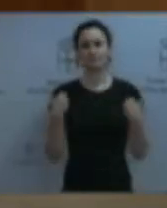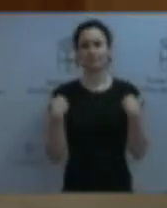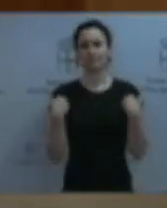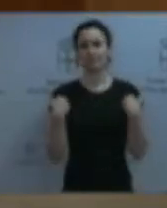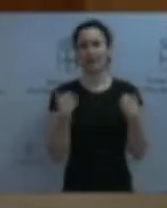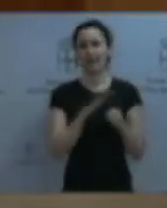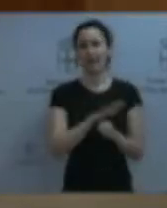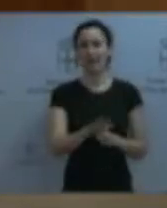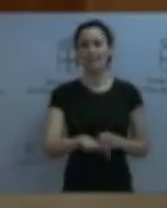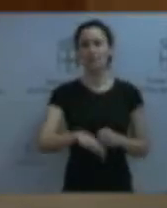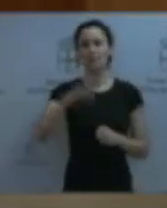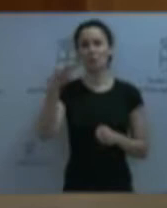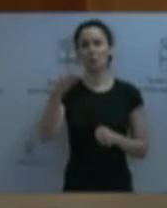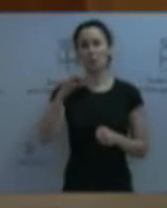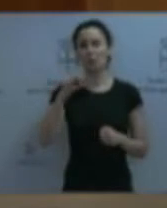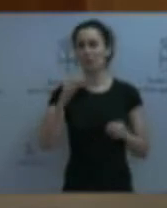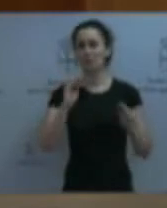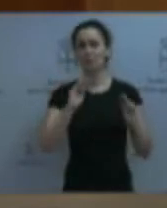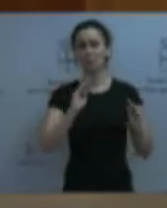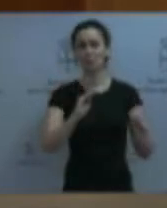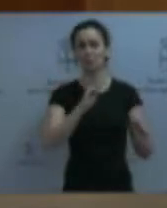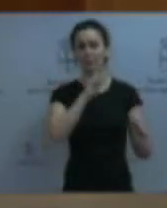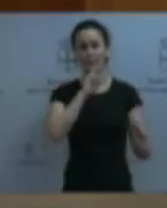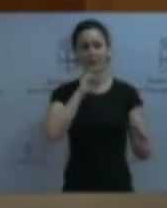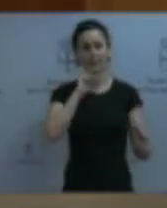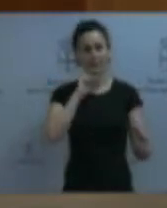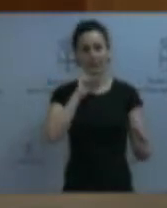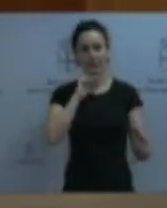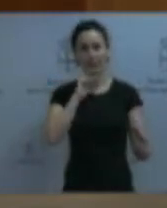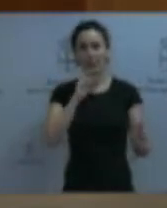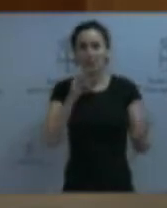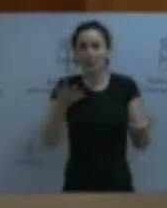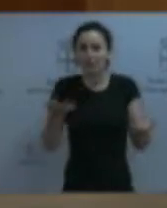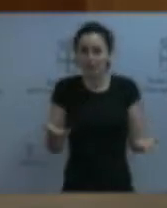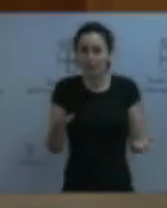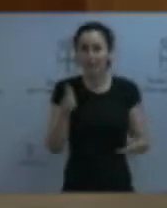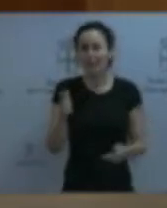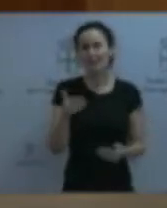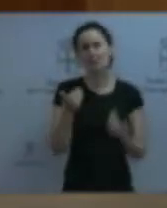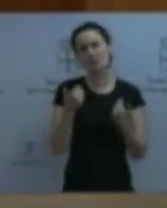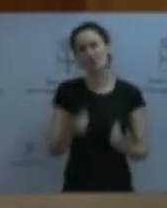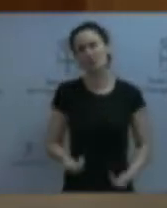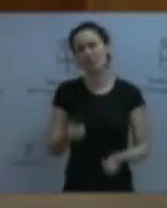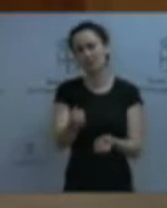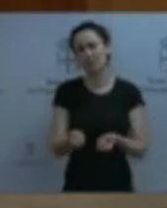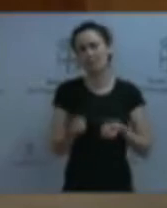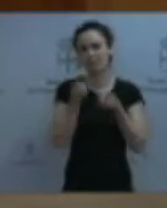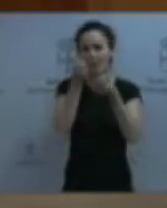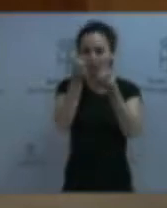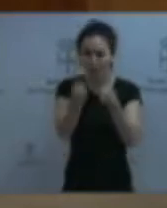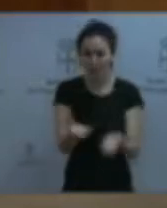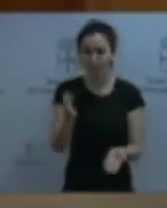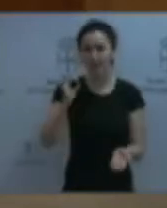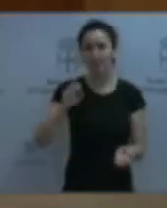esta materia y continúa vulnerando un derecho humano proclamado por las Naciones Unidas y por la